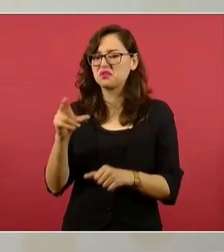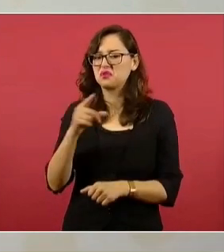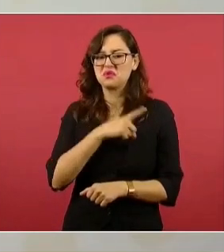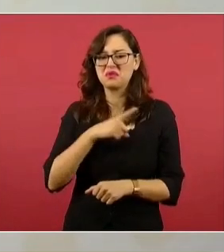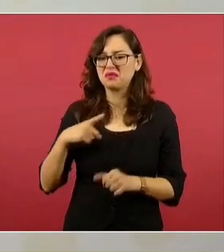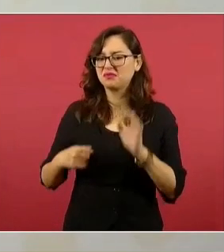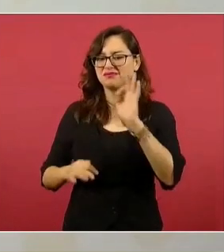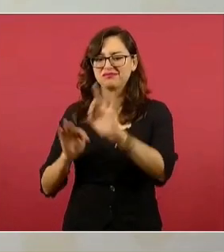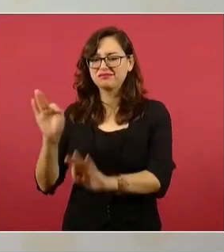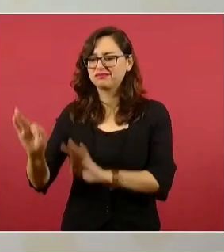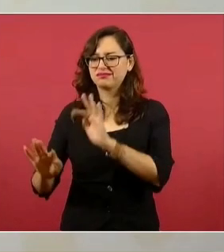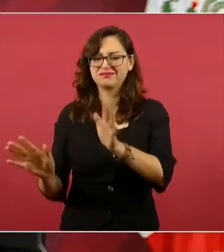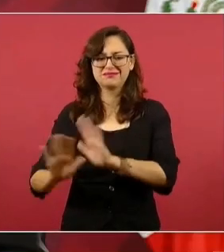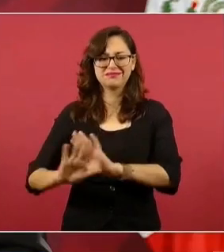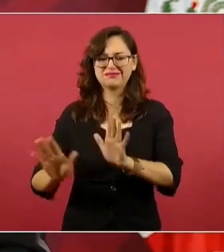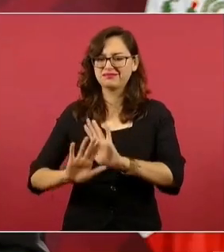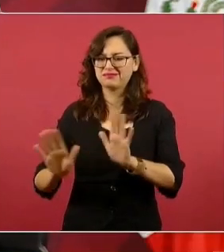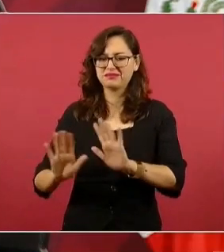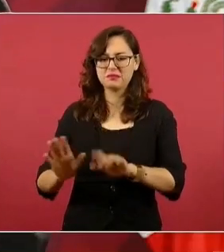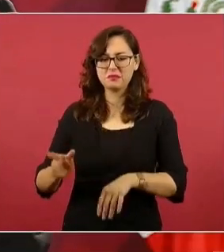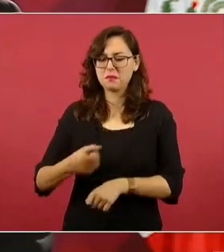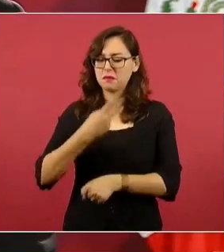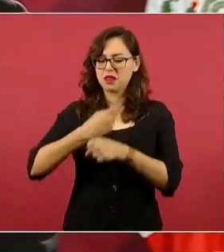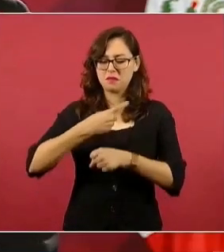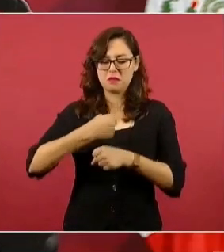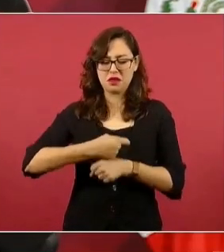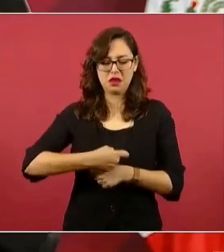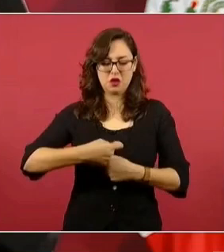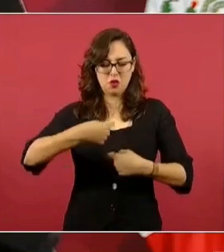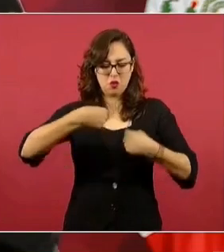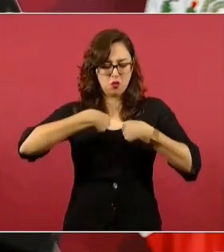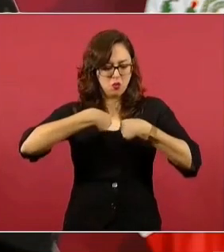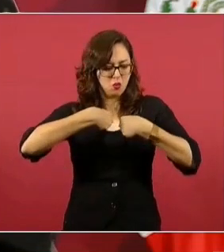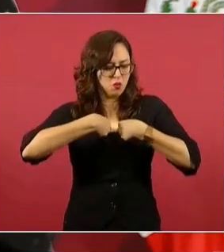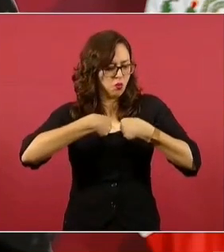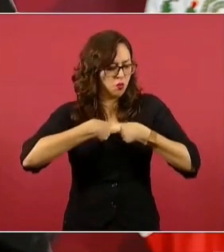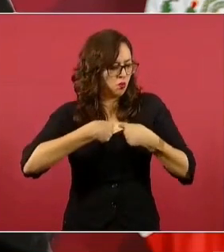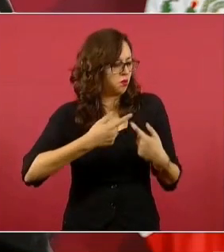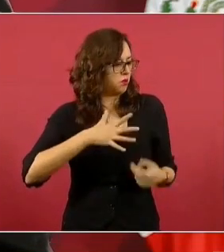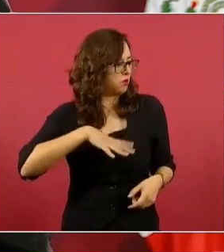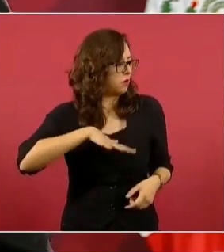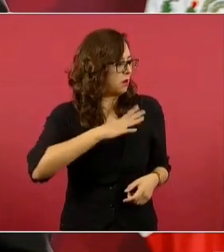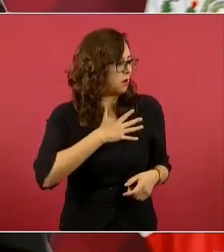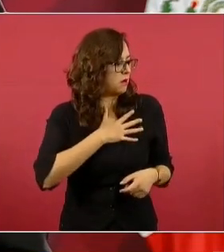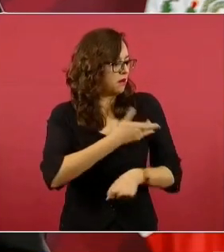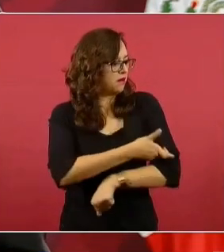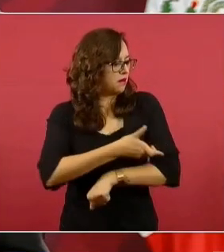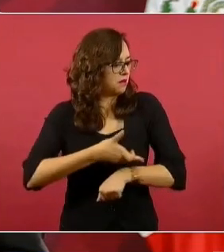preocúpate por ti, pero tú preocúpate por los tuyos.